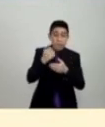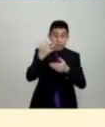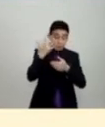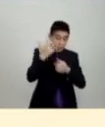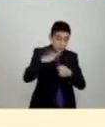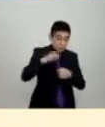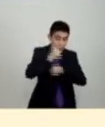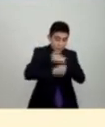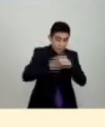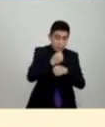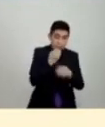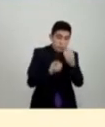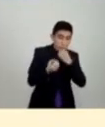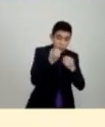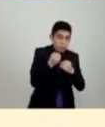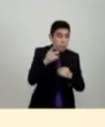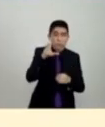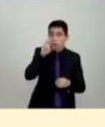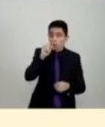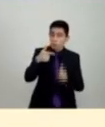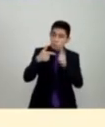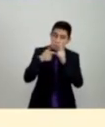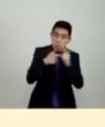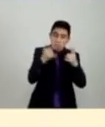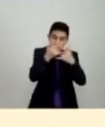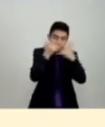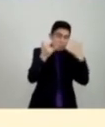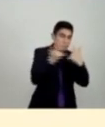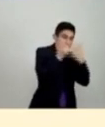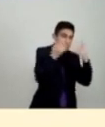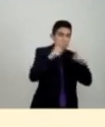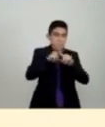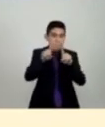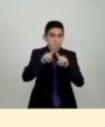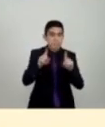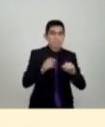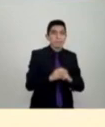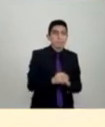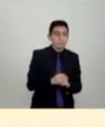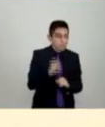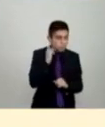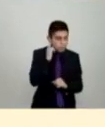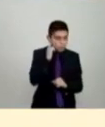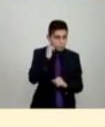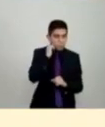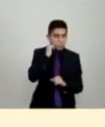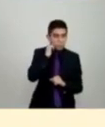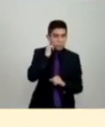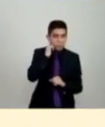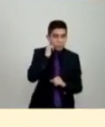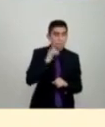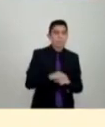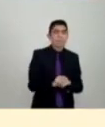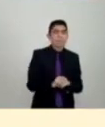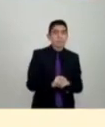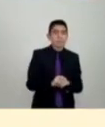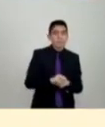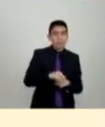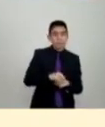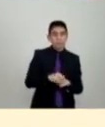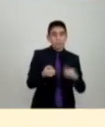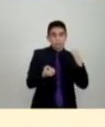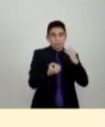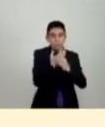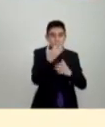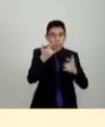sino que novela tras novela iba a buscar variaciones. Estaba viendo ahora, llevo más de la mitad de tu nueva novela que acaba